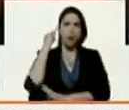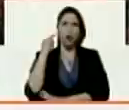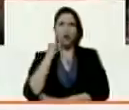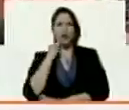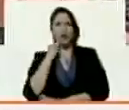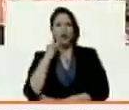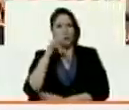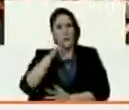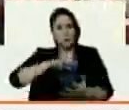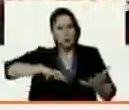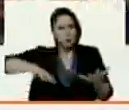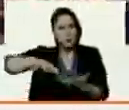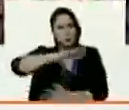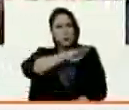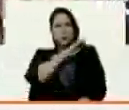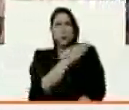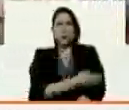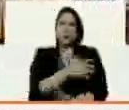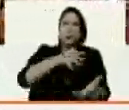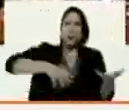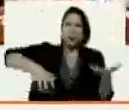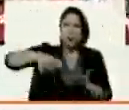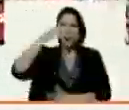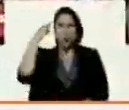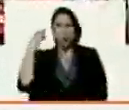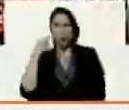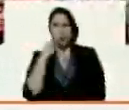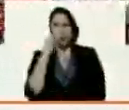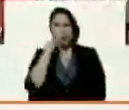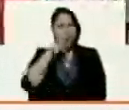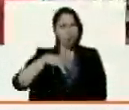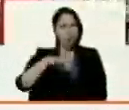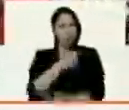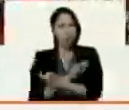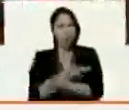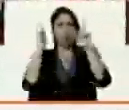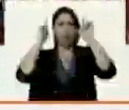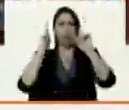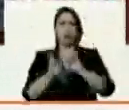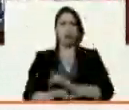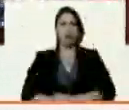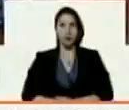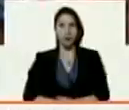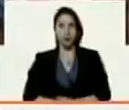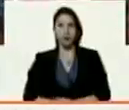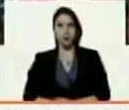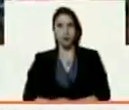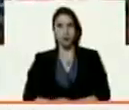ventolera bolivariana, el huracán bolivariano de pueblos libres.